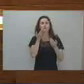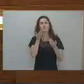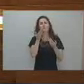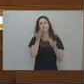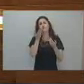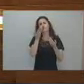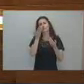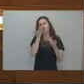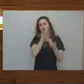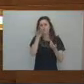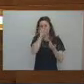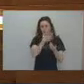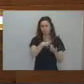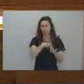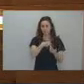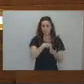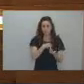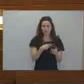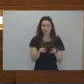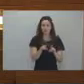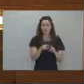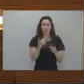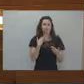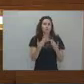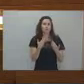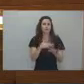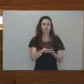que si no, no sería un diálogo franco con ustedes.